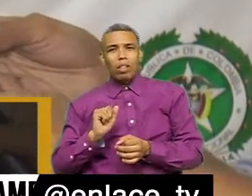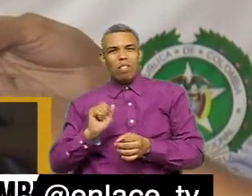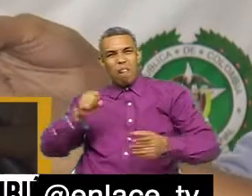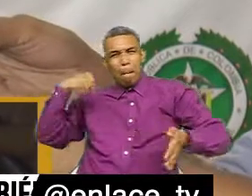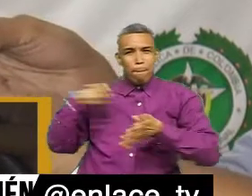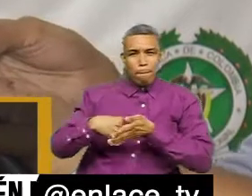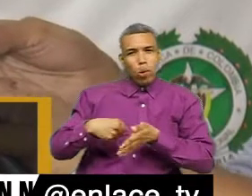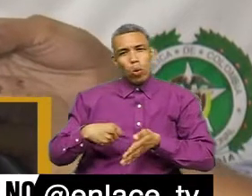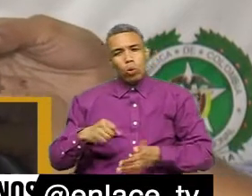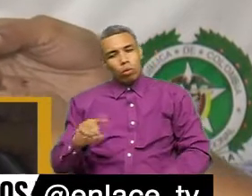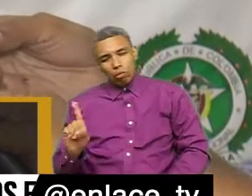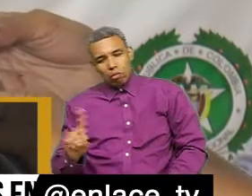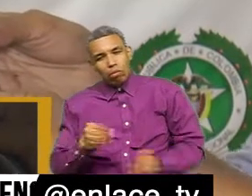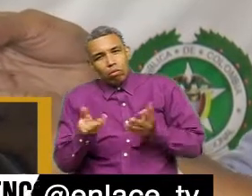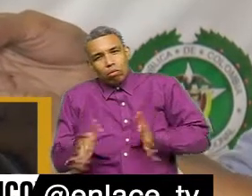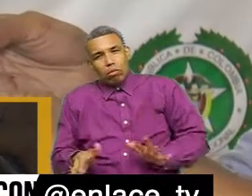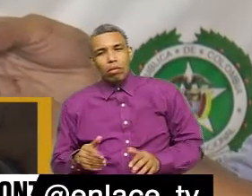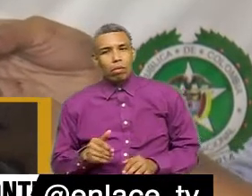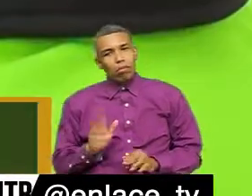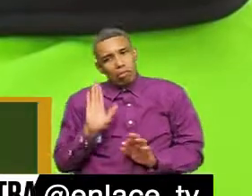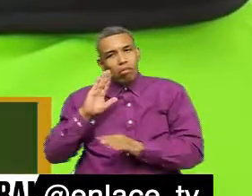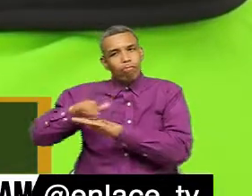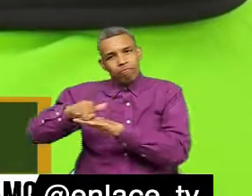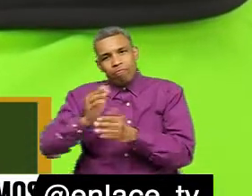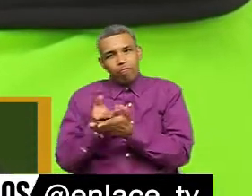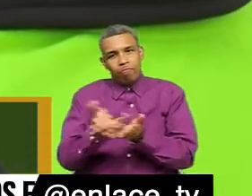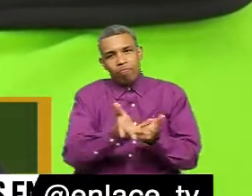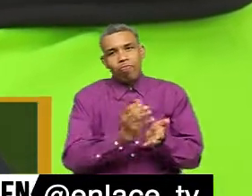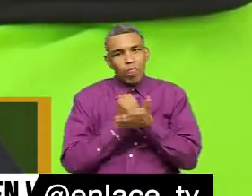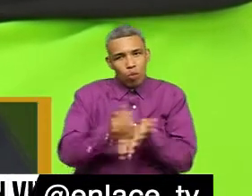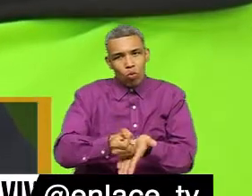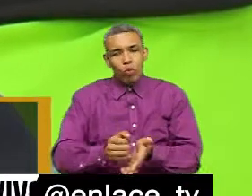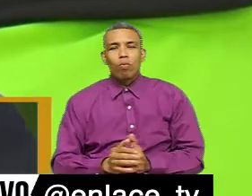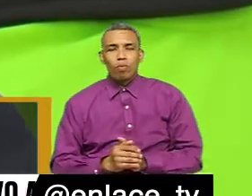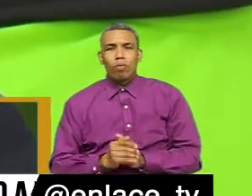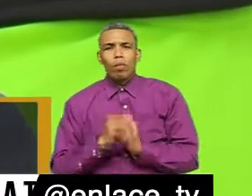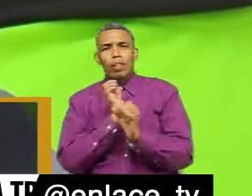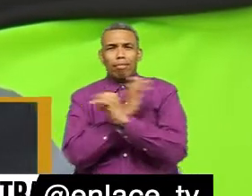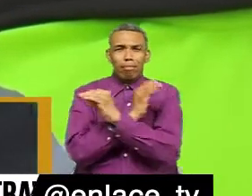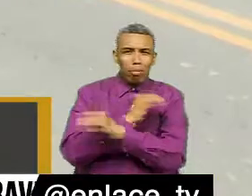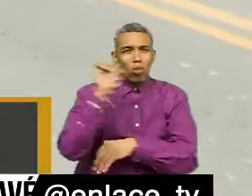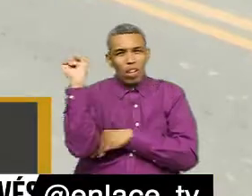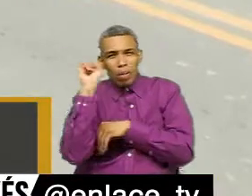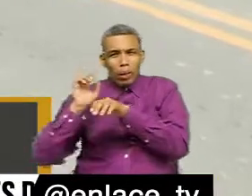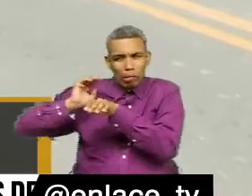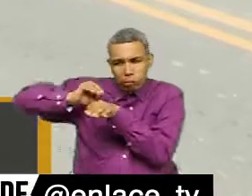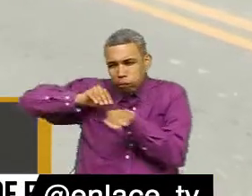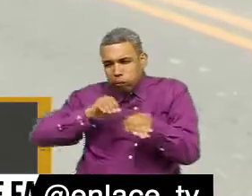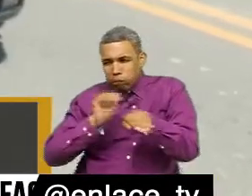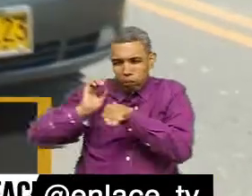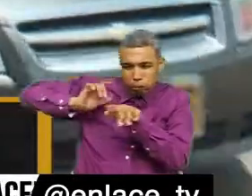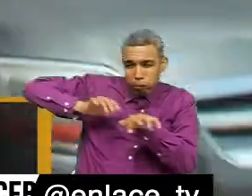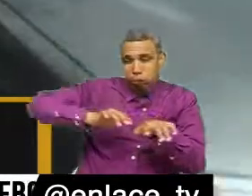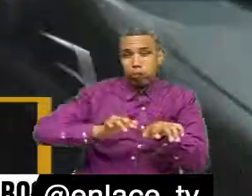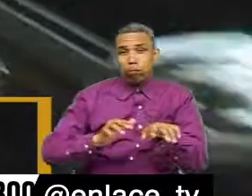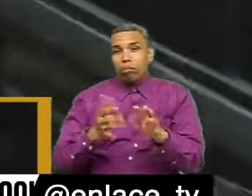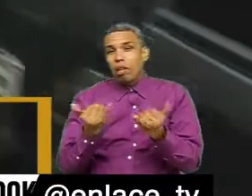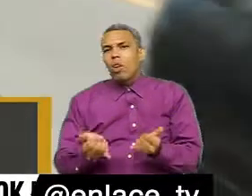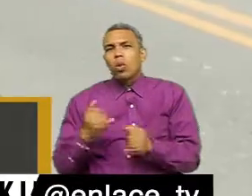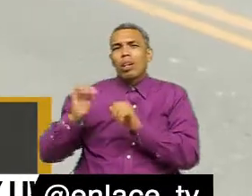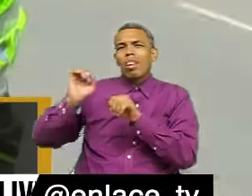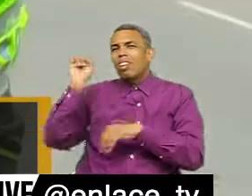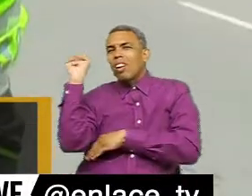los conductores pues, no vayan a tener algún tipo de inconveniente. El movimiento de vehículos en las vías del Magdalena Medio en temporadas como la actual supera los 100.000